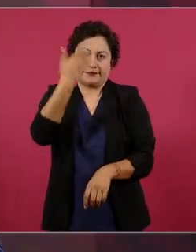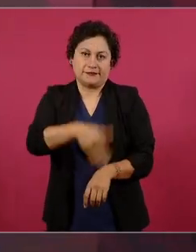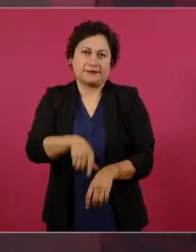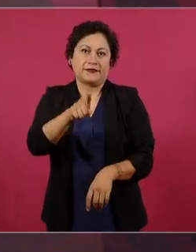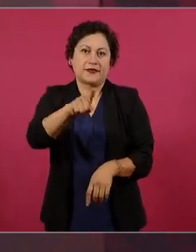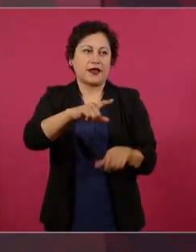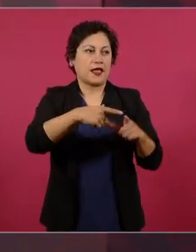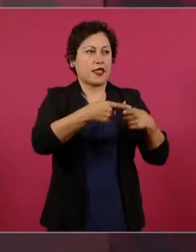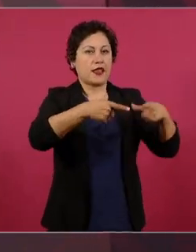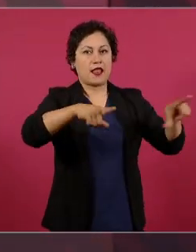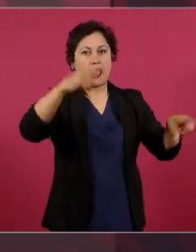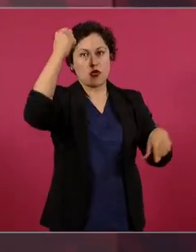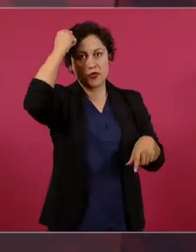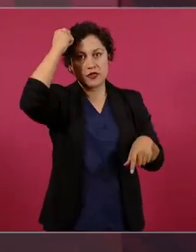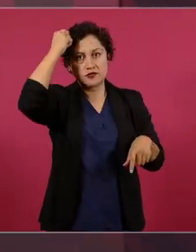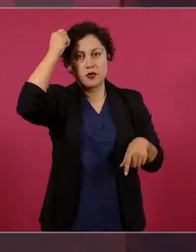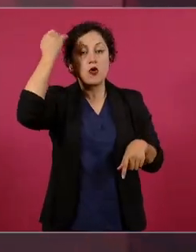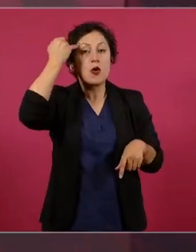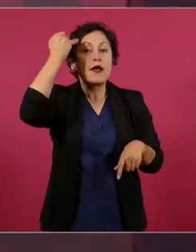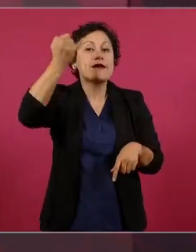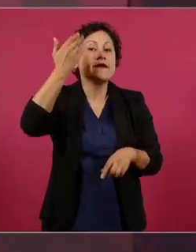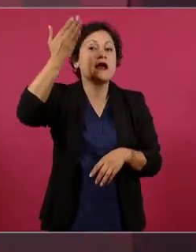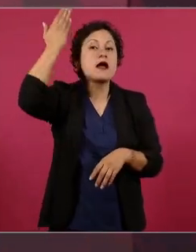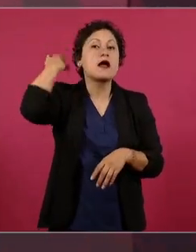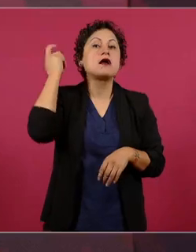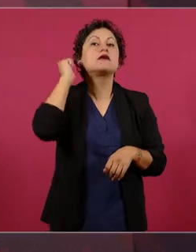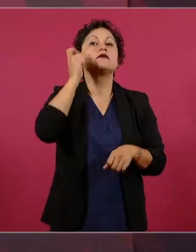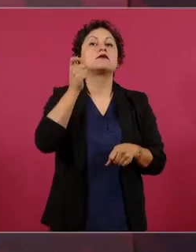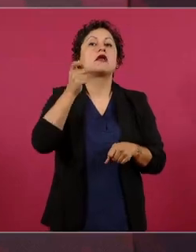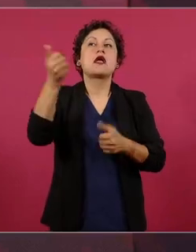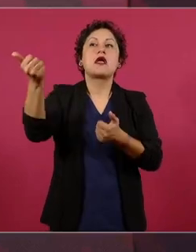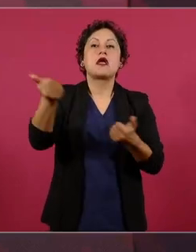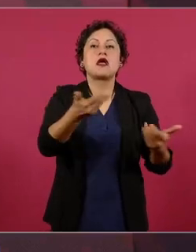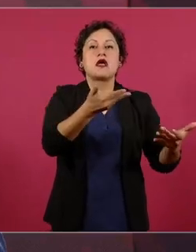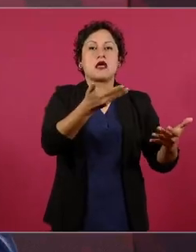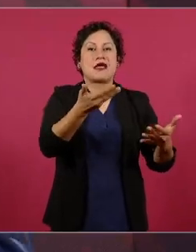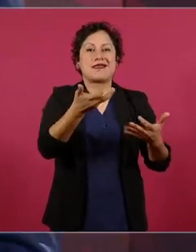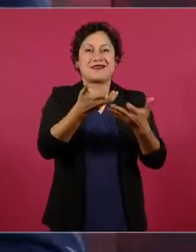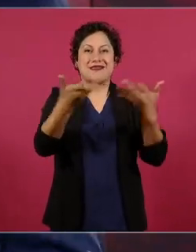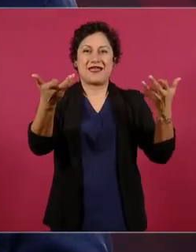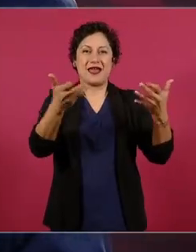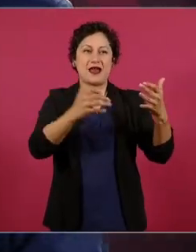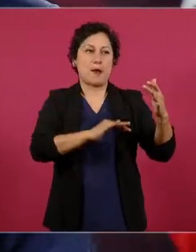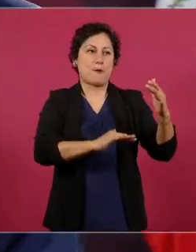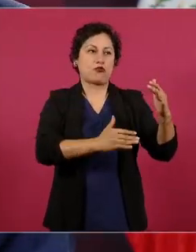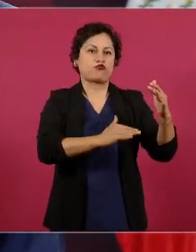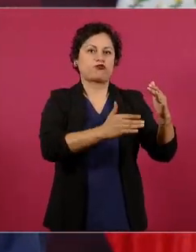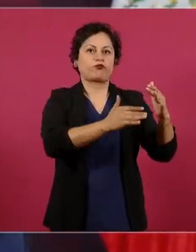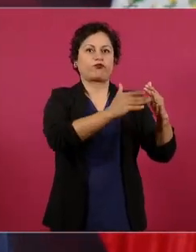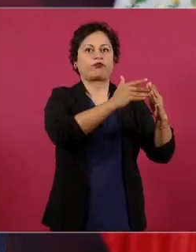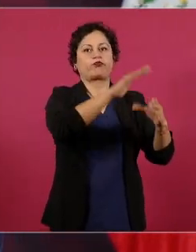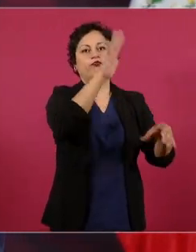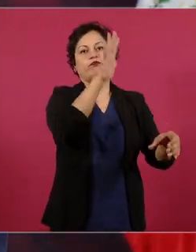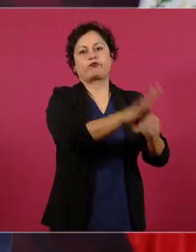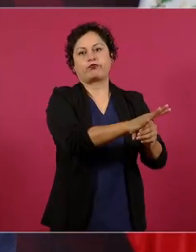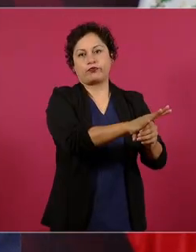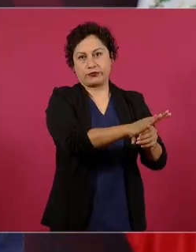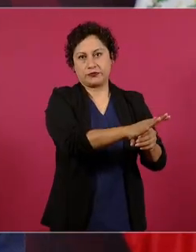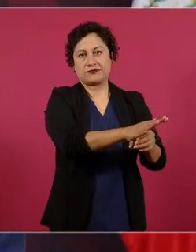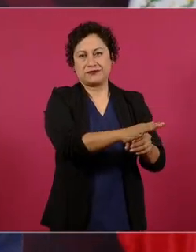pues, que tiene como 50 metros de profundidad, de puro